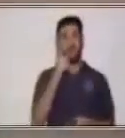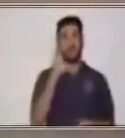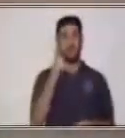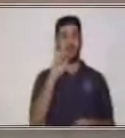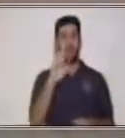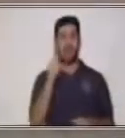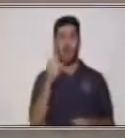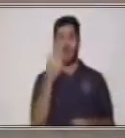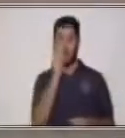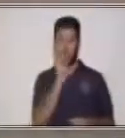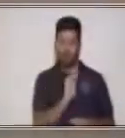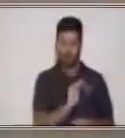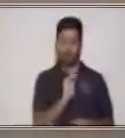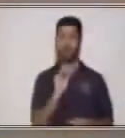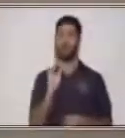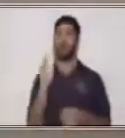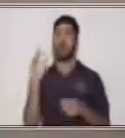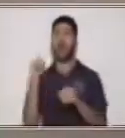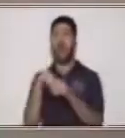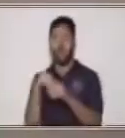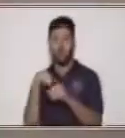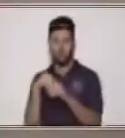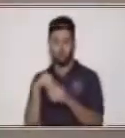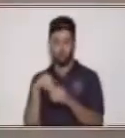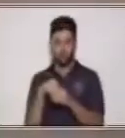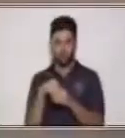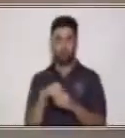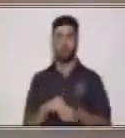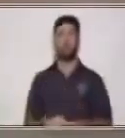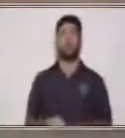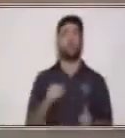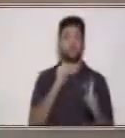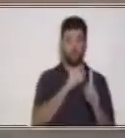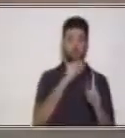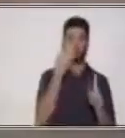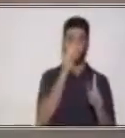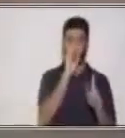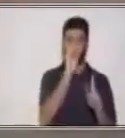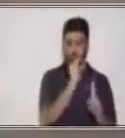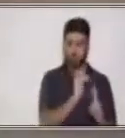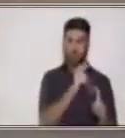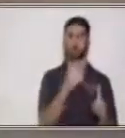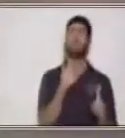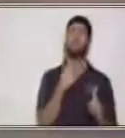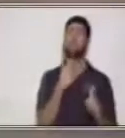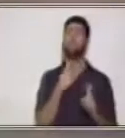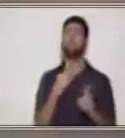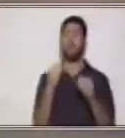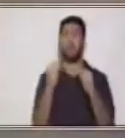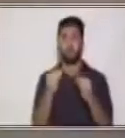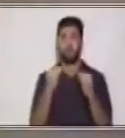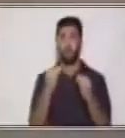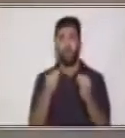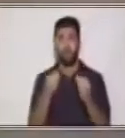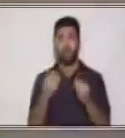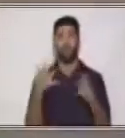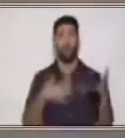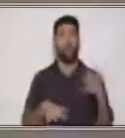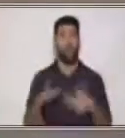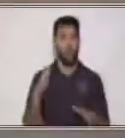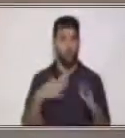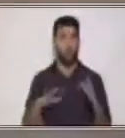¿Sí? Sara y el ahorro. Sara es una niña, pues, que le gusta mucho jugar